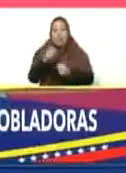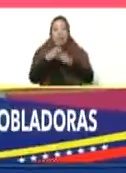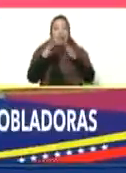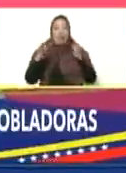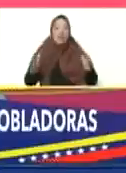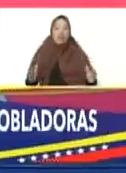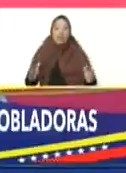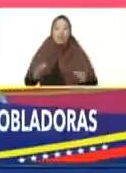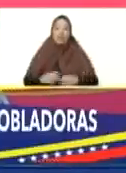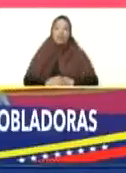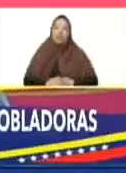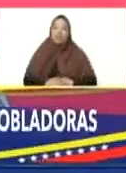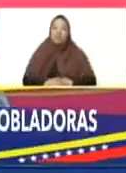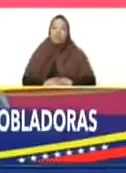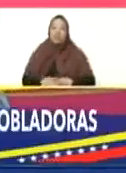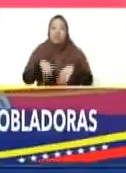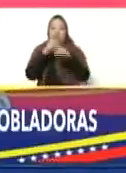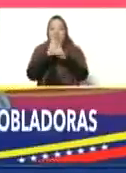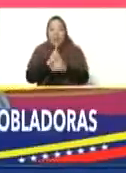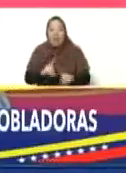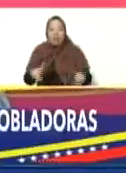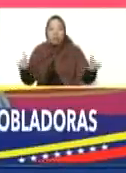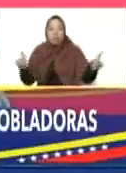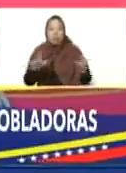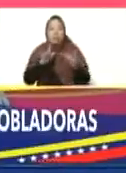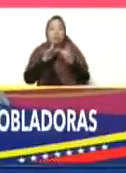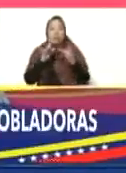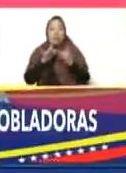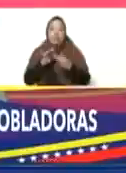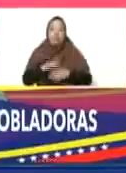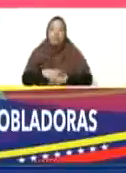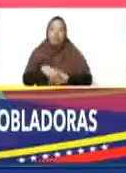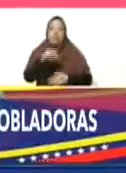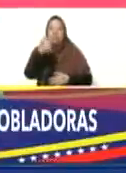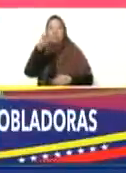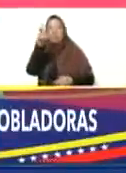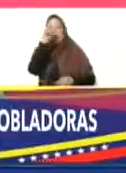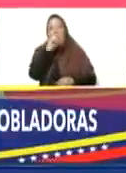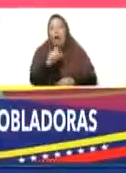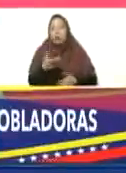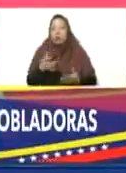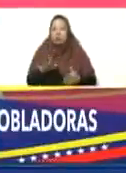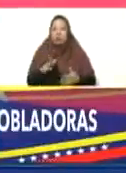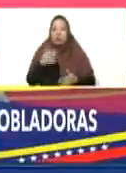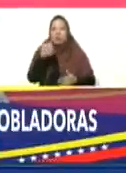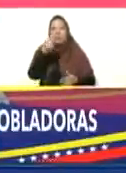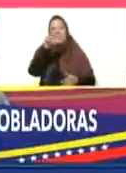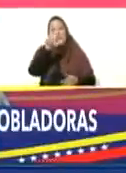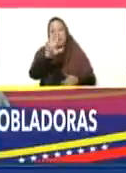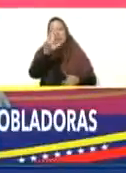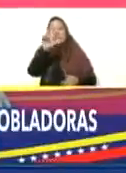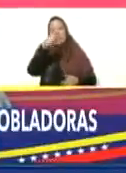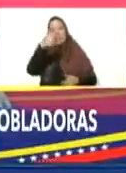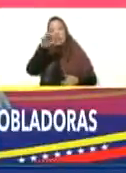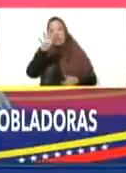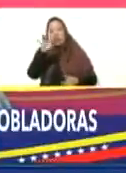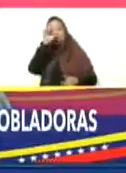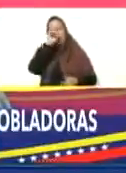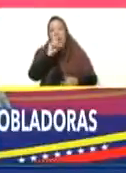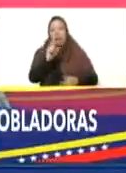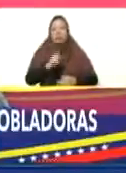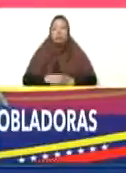el aprendizaje de la democracia directa a nélida cuando tenía 12 años 13 14 años